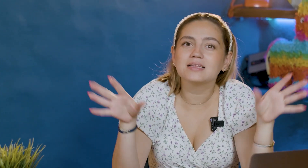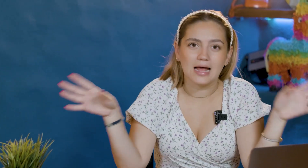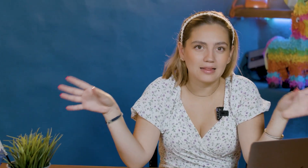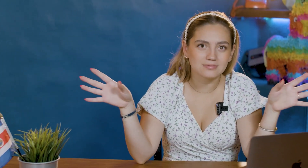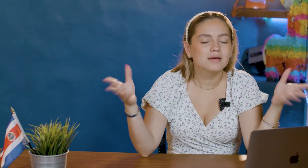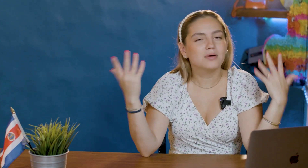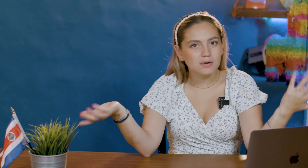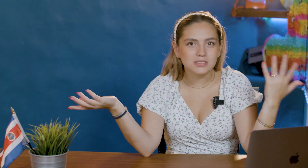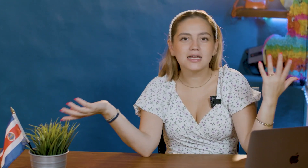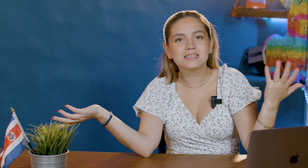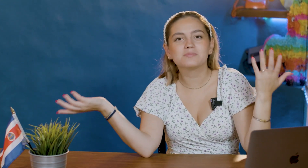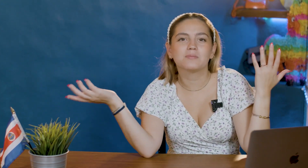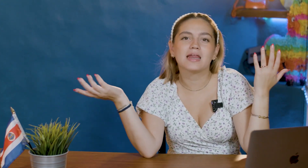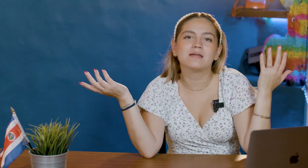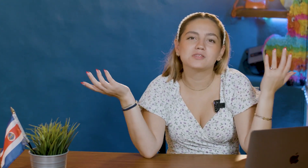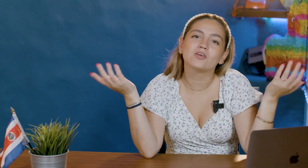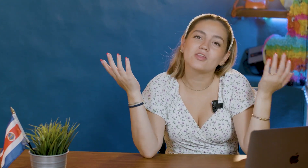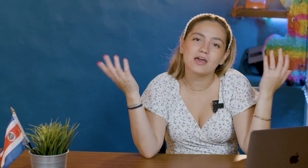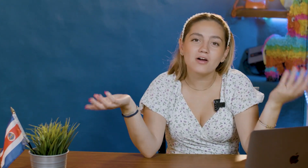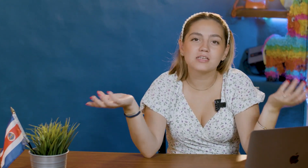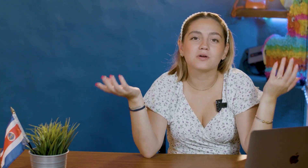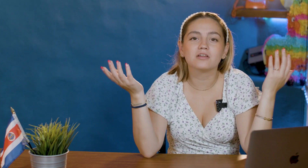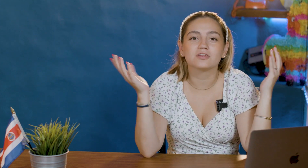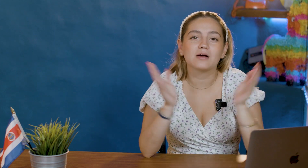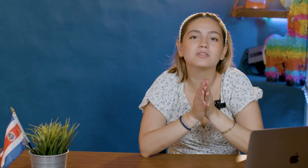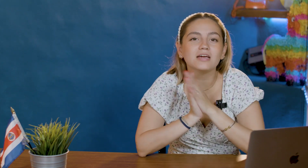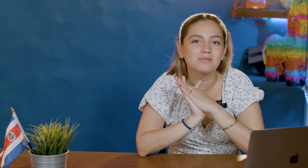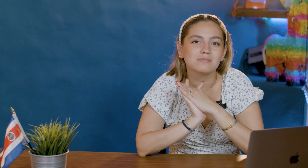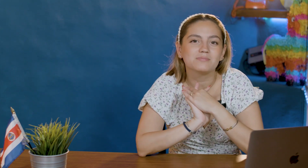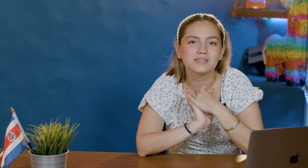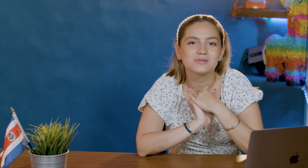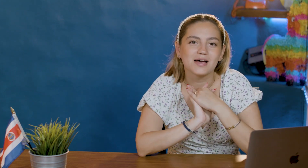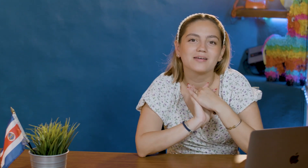Como literalmente nada. Pero bueno, muchas gracias por ver el episodio de hoy. Espero que les disfrutarán mucho y nos vemos el próximo sábado.